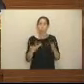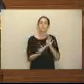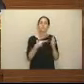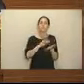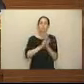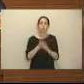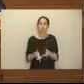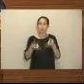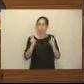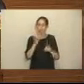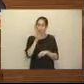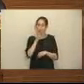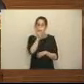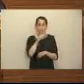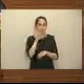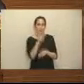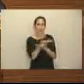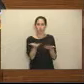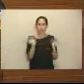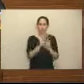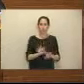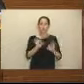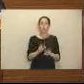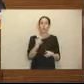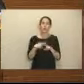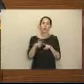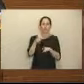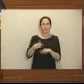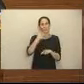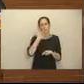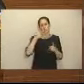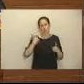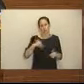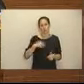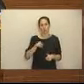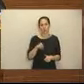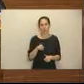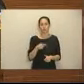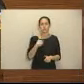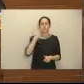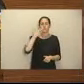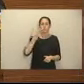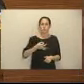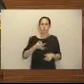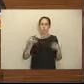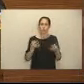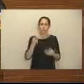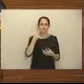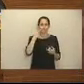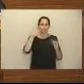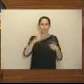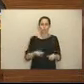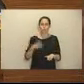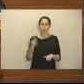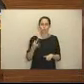democracia misma, yo creo que son elementos que usted no desconoce. Estoy seguro que reconoce